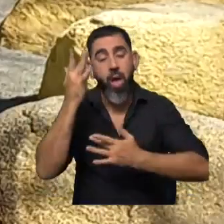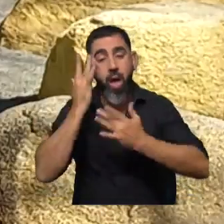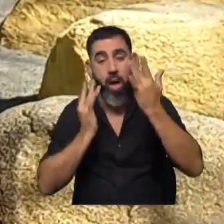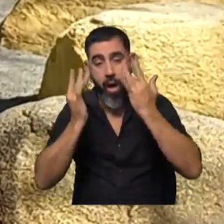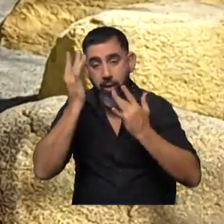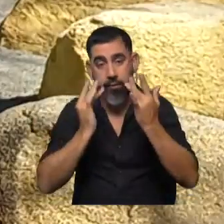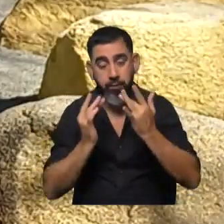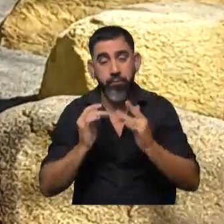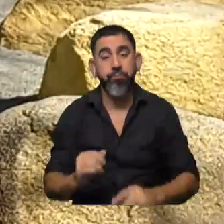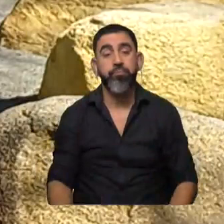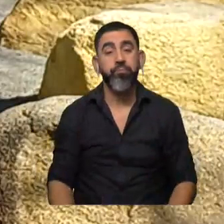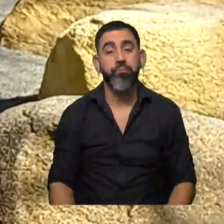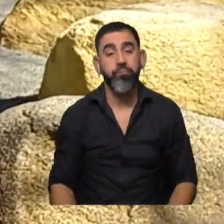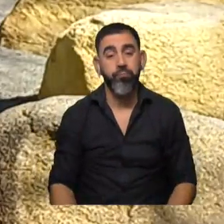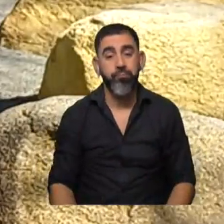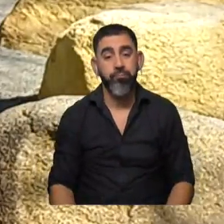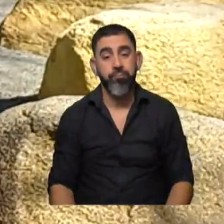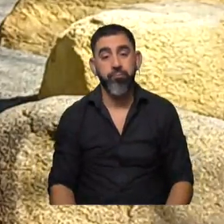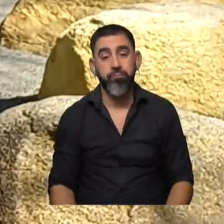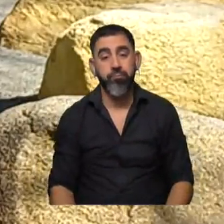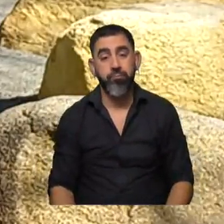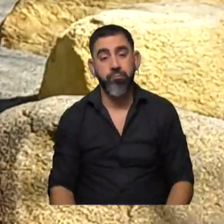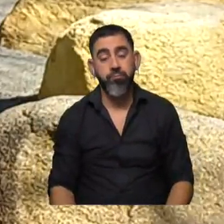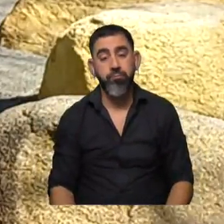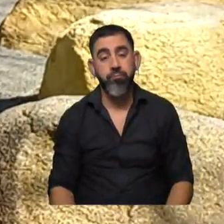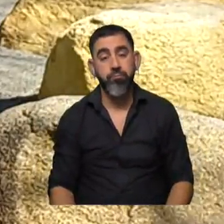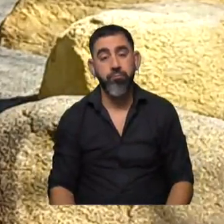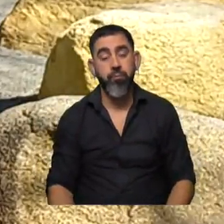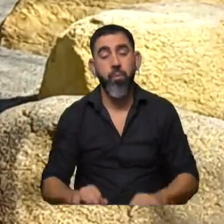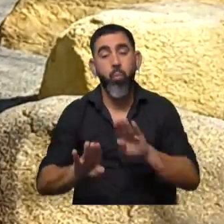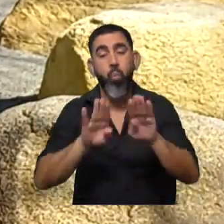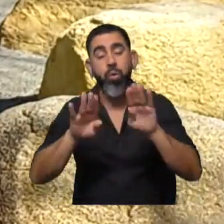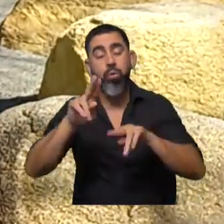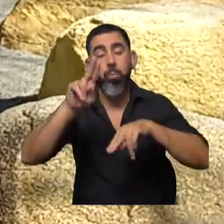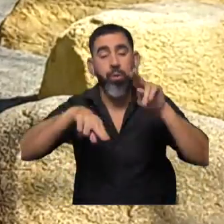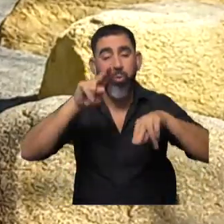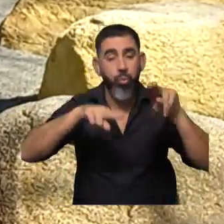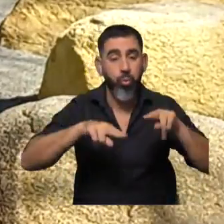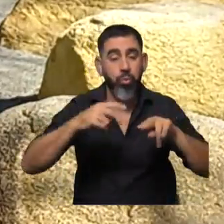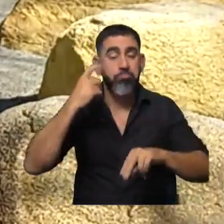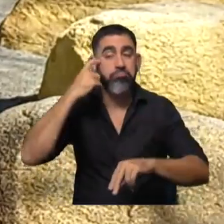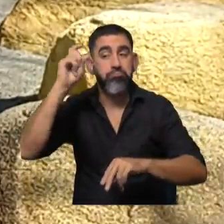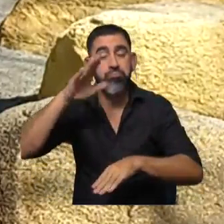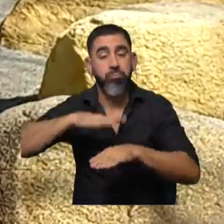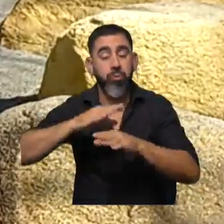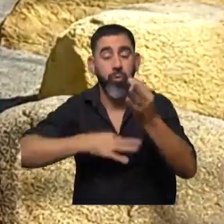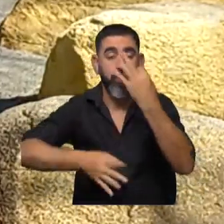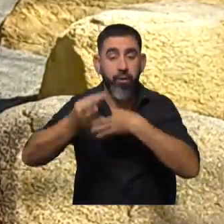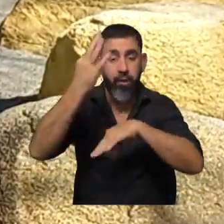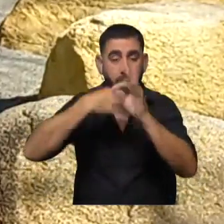entonces también por ahí expongo pinturas o hago improvisación en